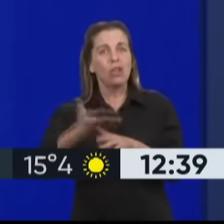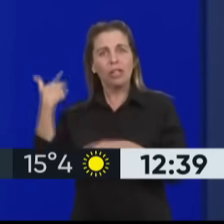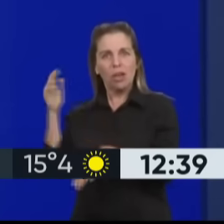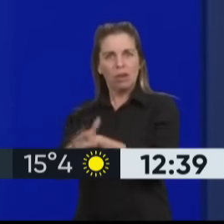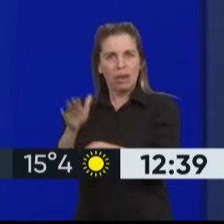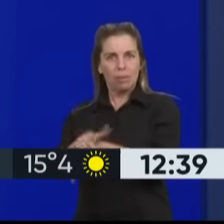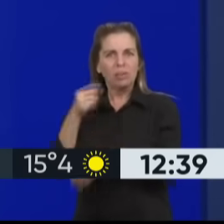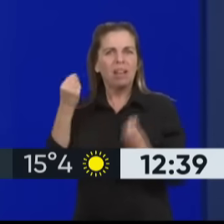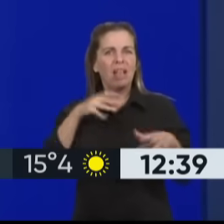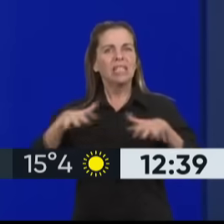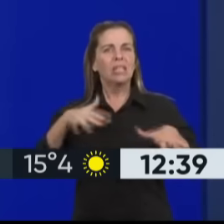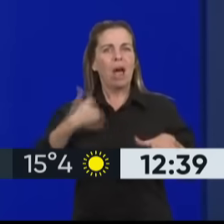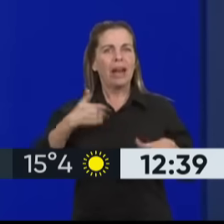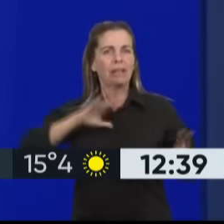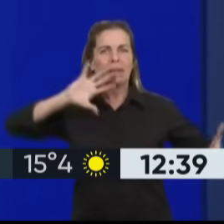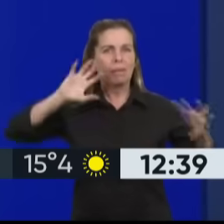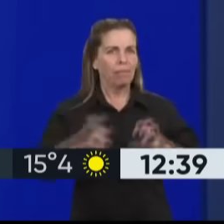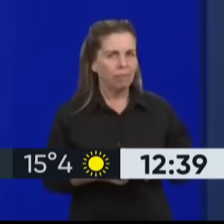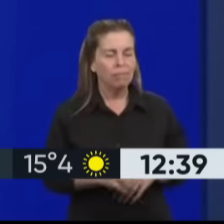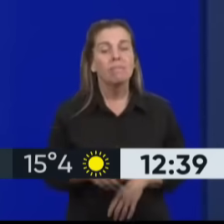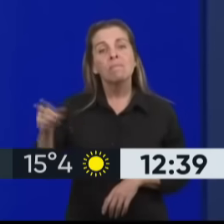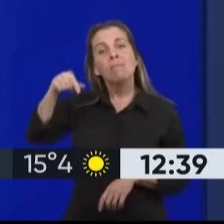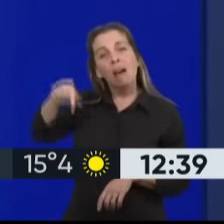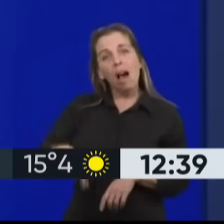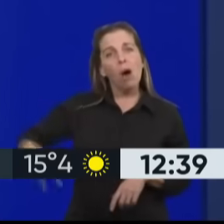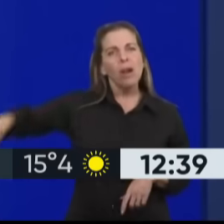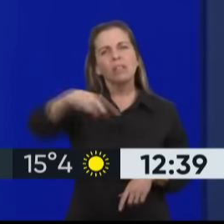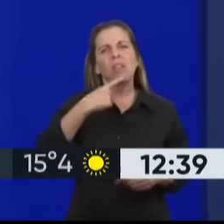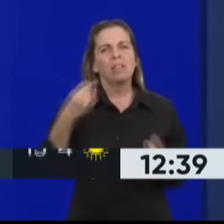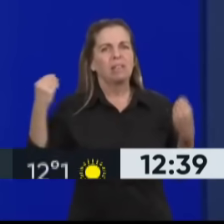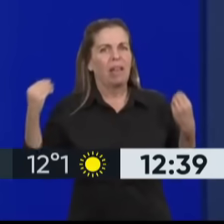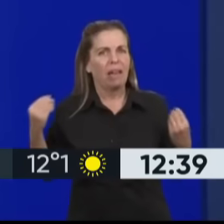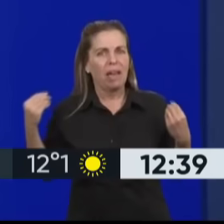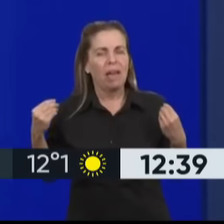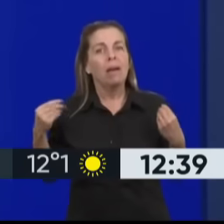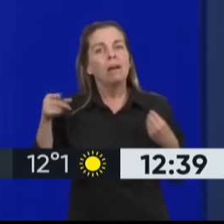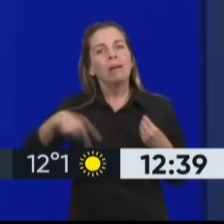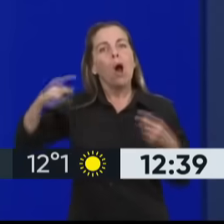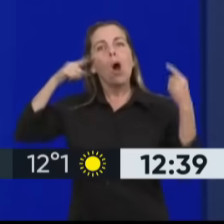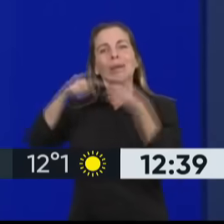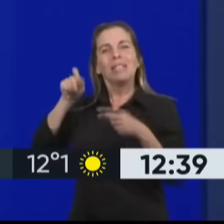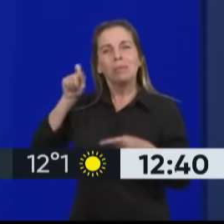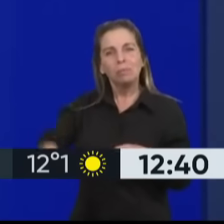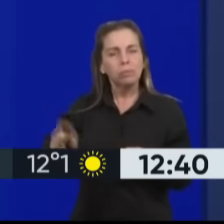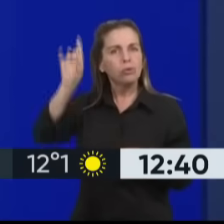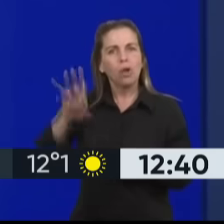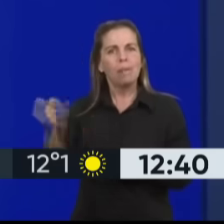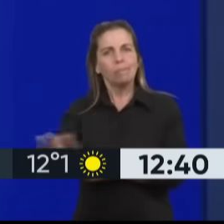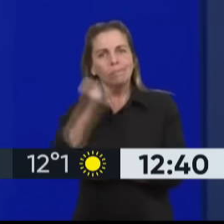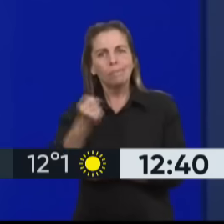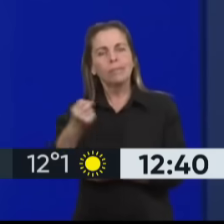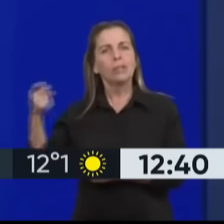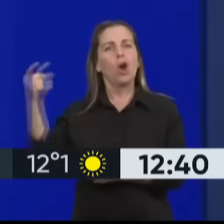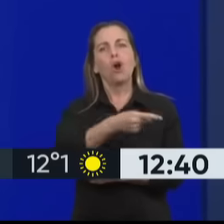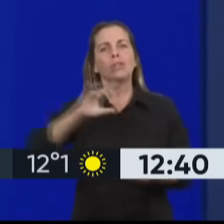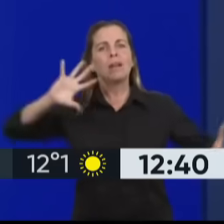catástrofe, esconden que el punto de llegada de todas estas iniciativas es quebrar al Estado. Saben que